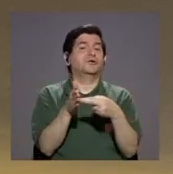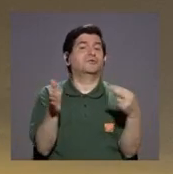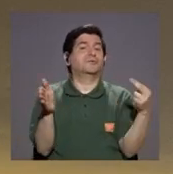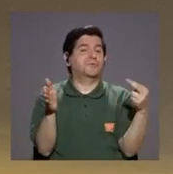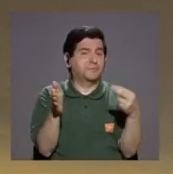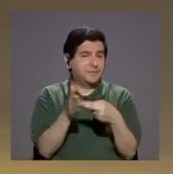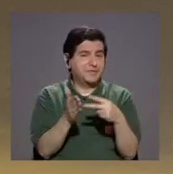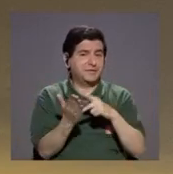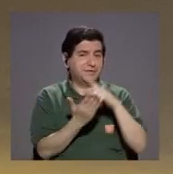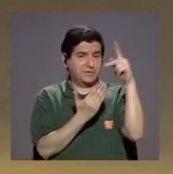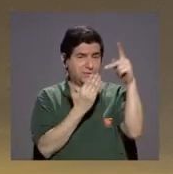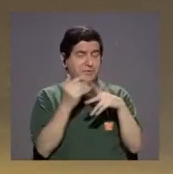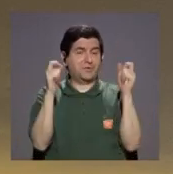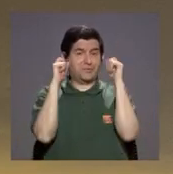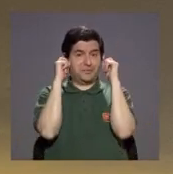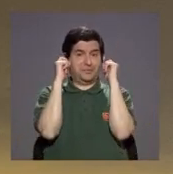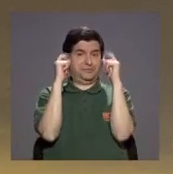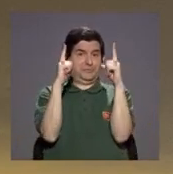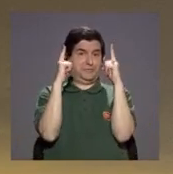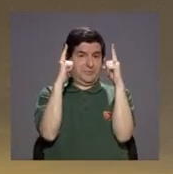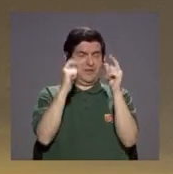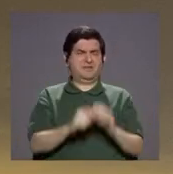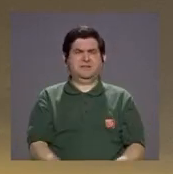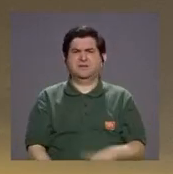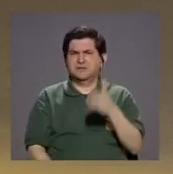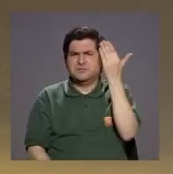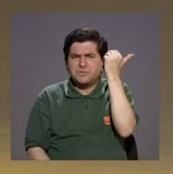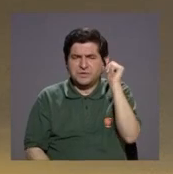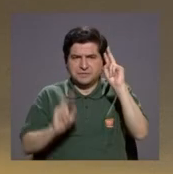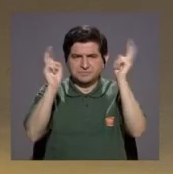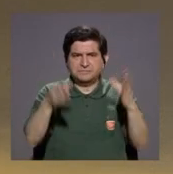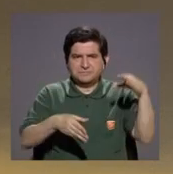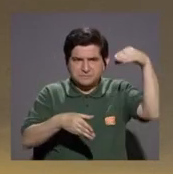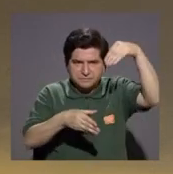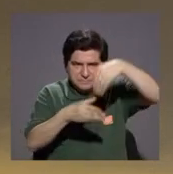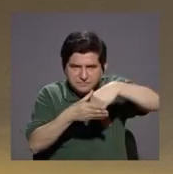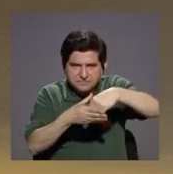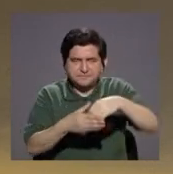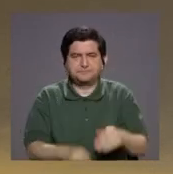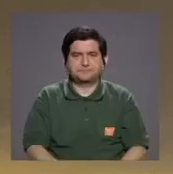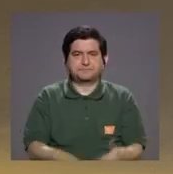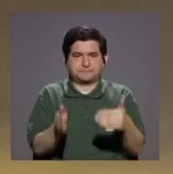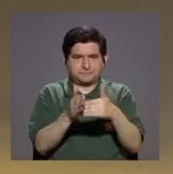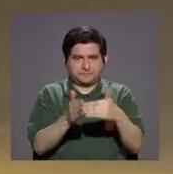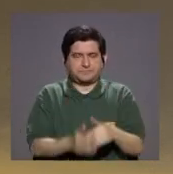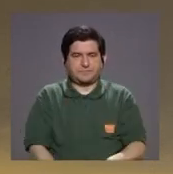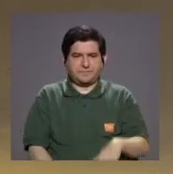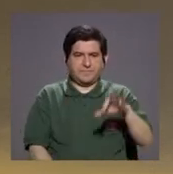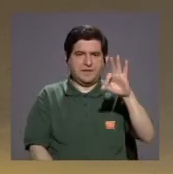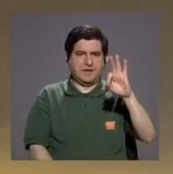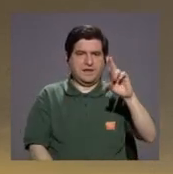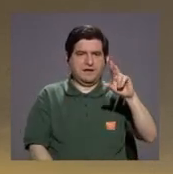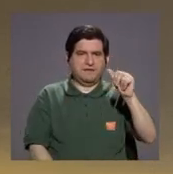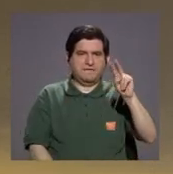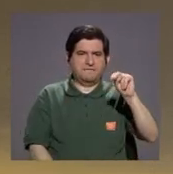el programa de sorprendente un poco por el tema de inclusión y de nuevo don franco